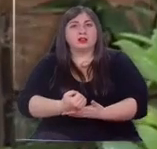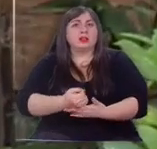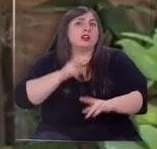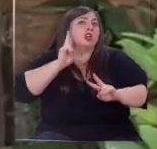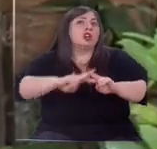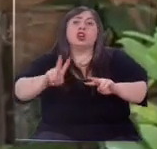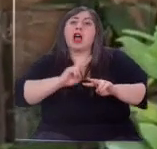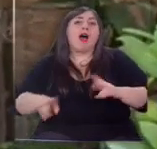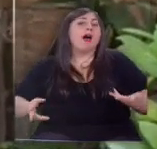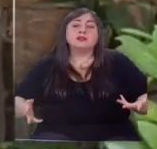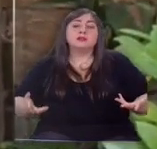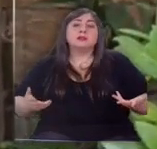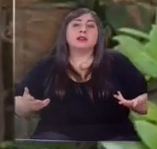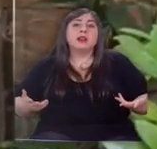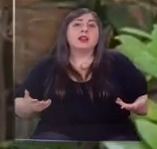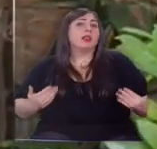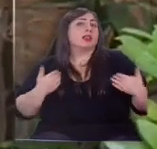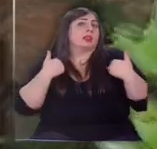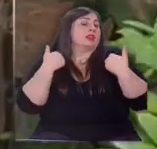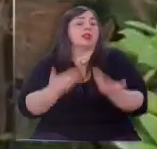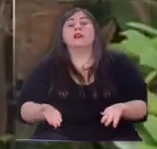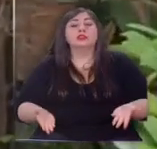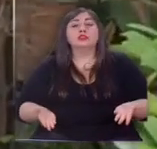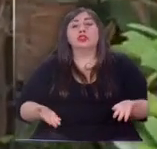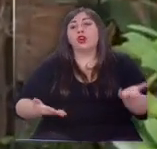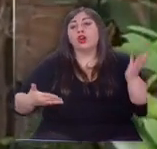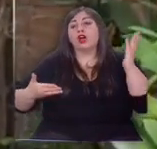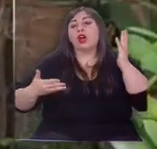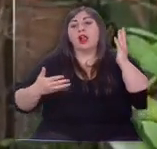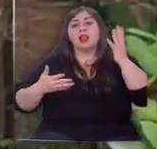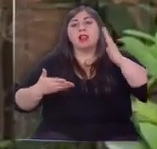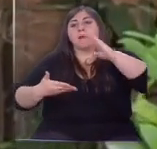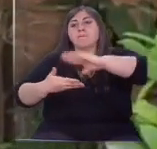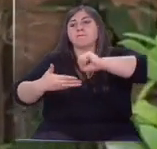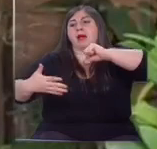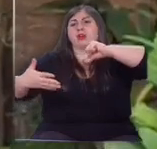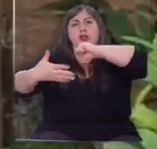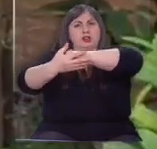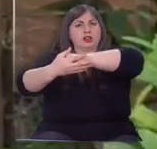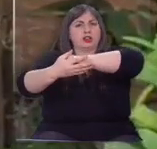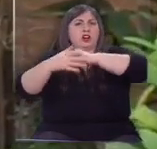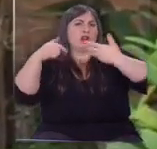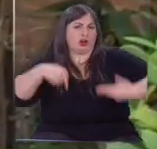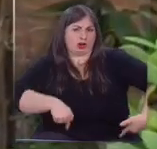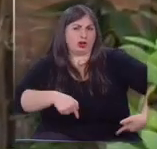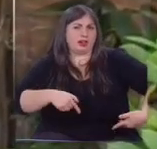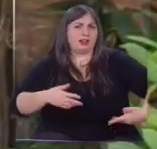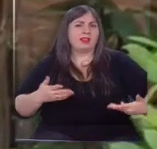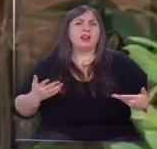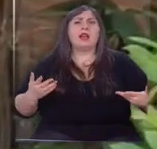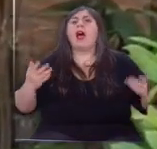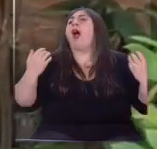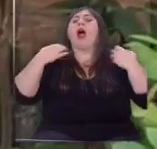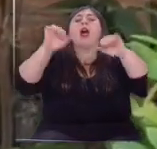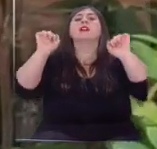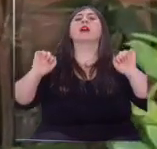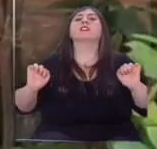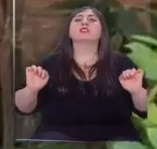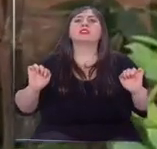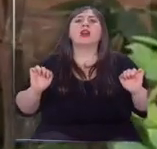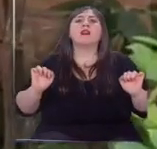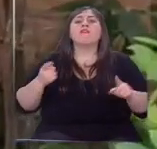lo hace dando la mano con el puño cerrado. Hoy ha ganado